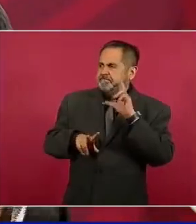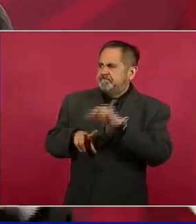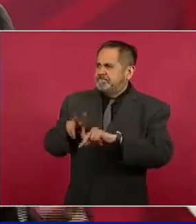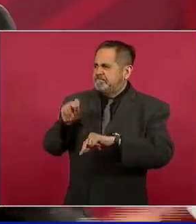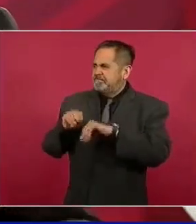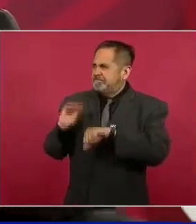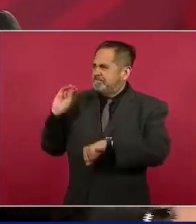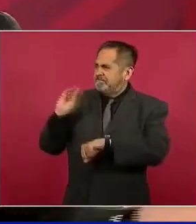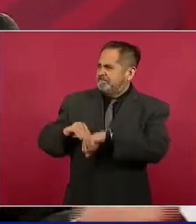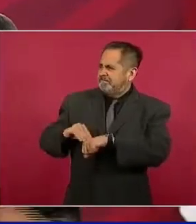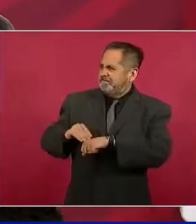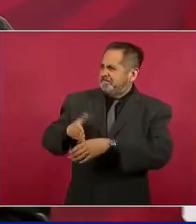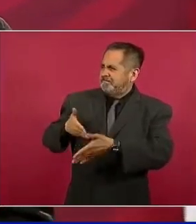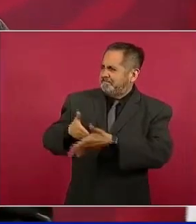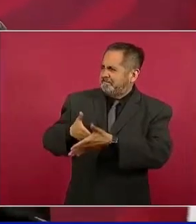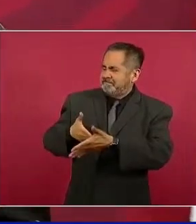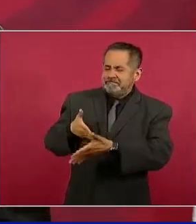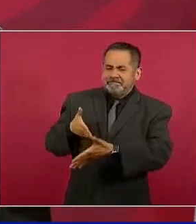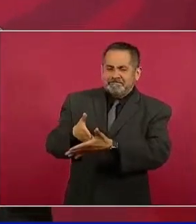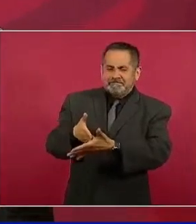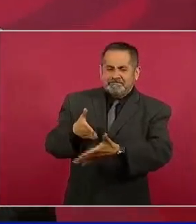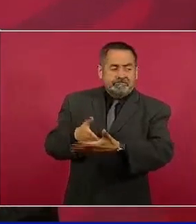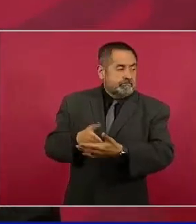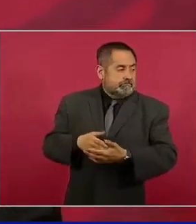No pudieron,